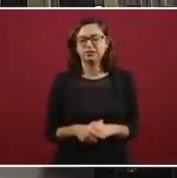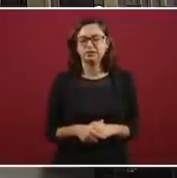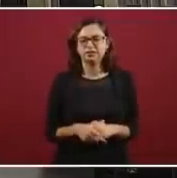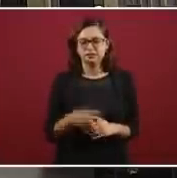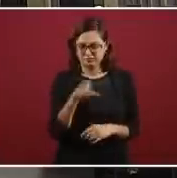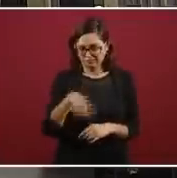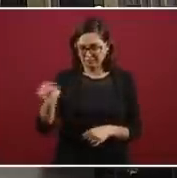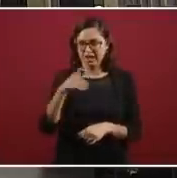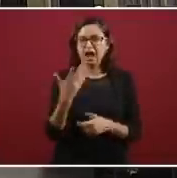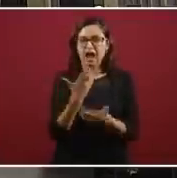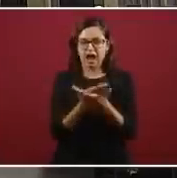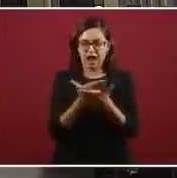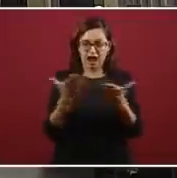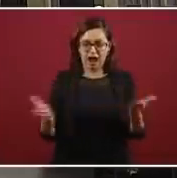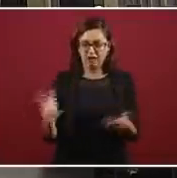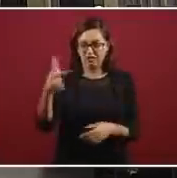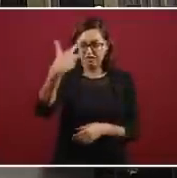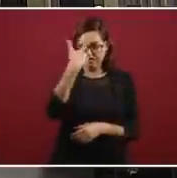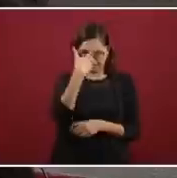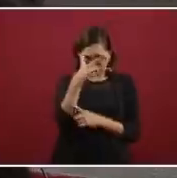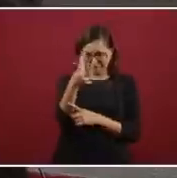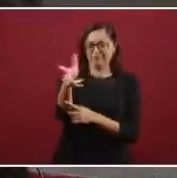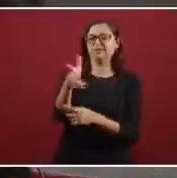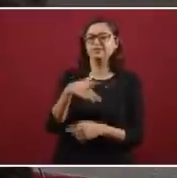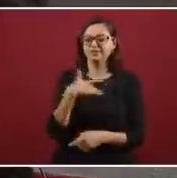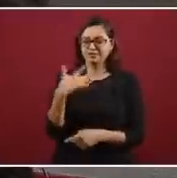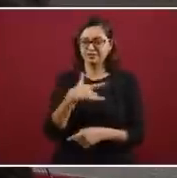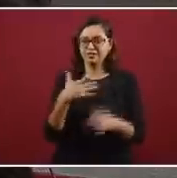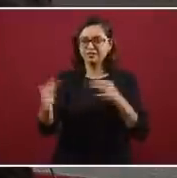sientan lo que sentimos.